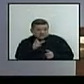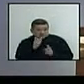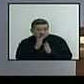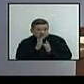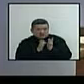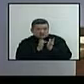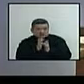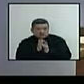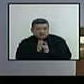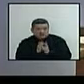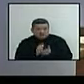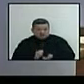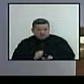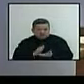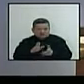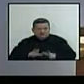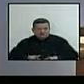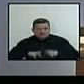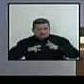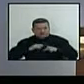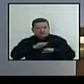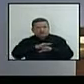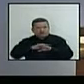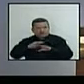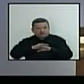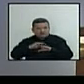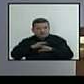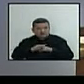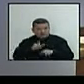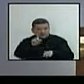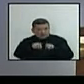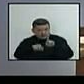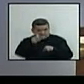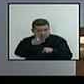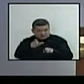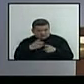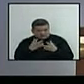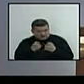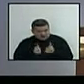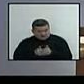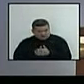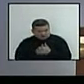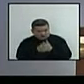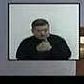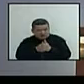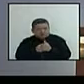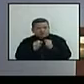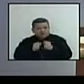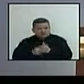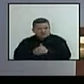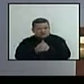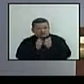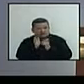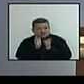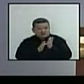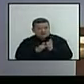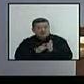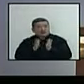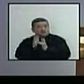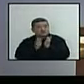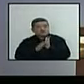su vida nos invita. Si alguien quiere servirme, que me siga. Y donde yo